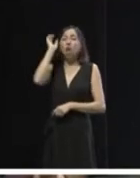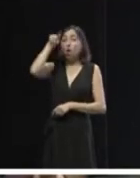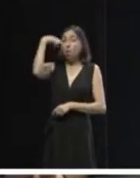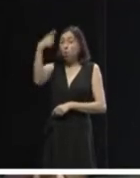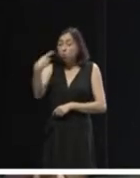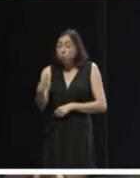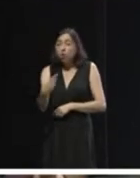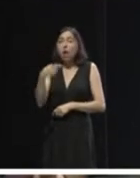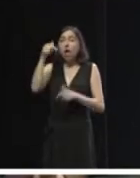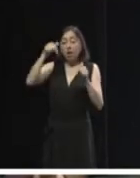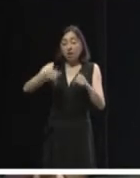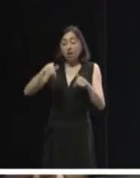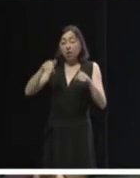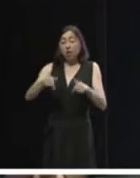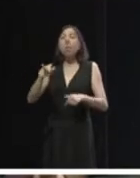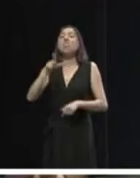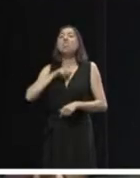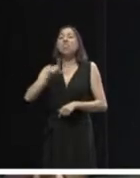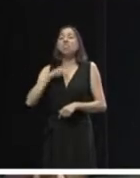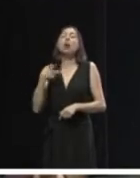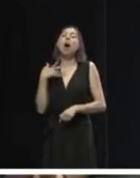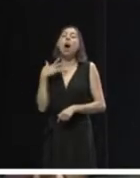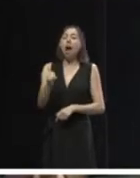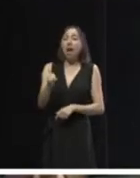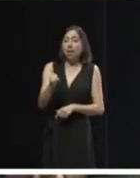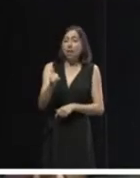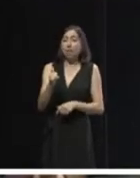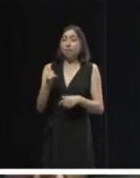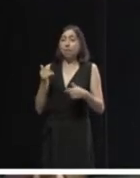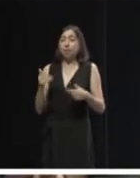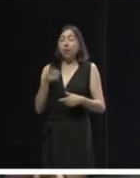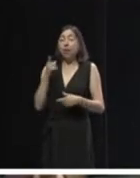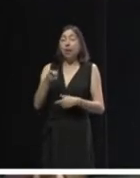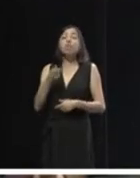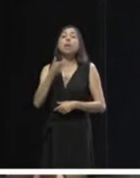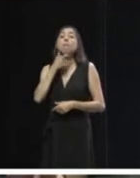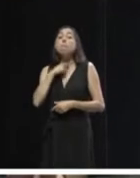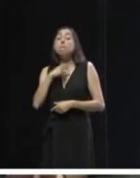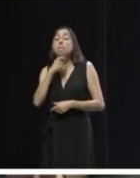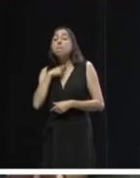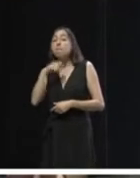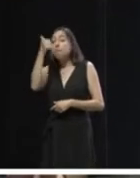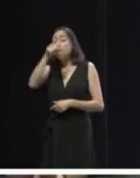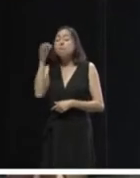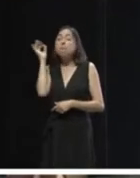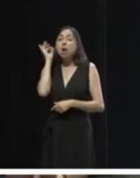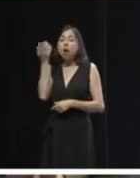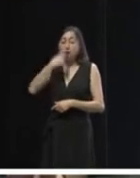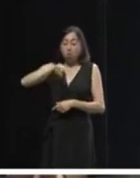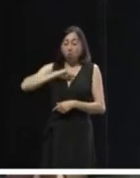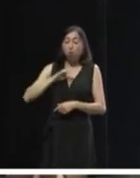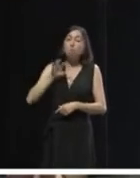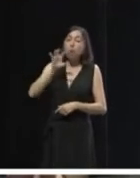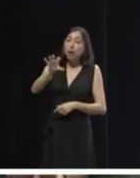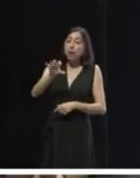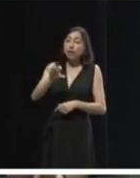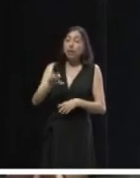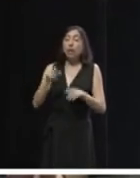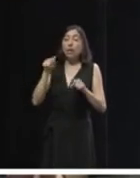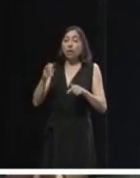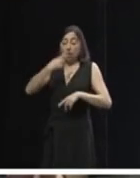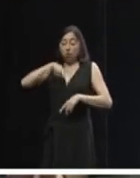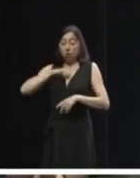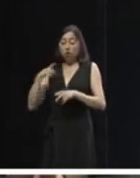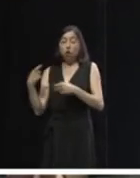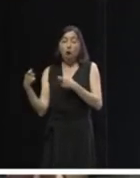hoy tienen derechos, la de los becarios y las becarias de nuestro país que nuestro socio